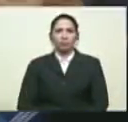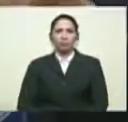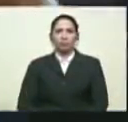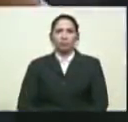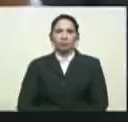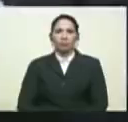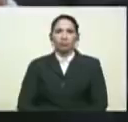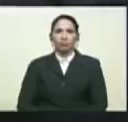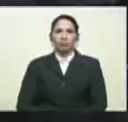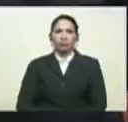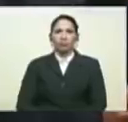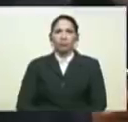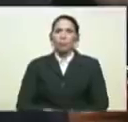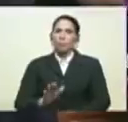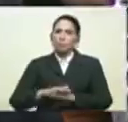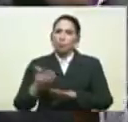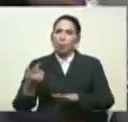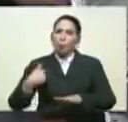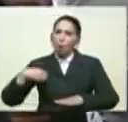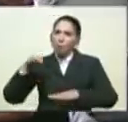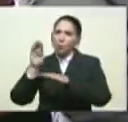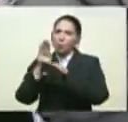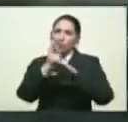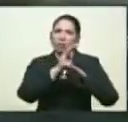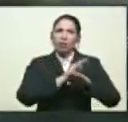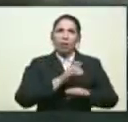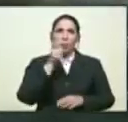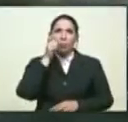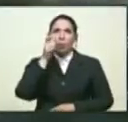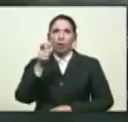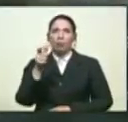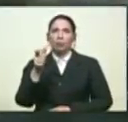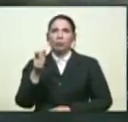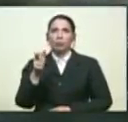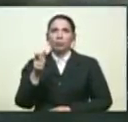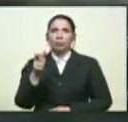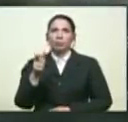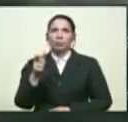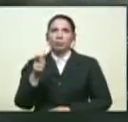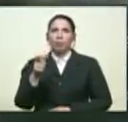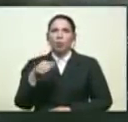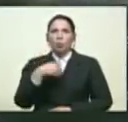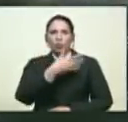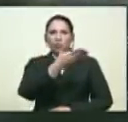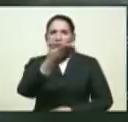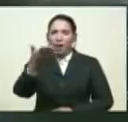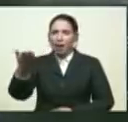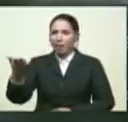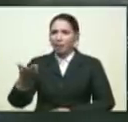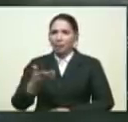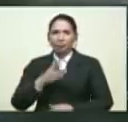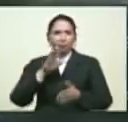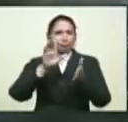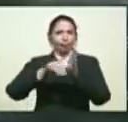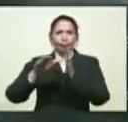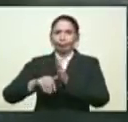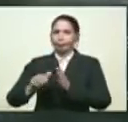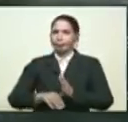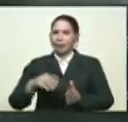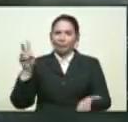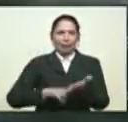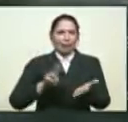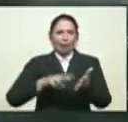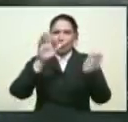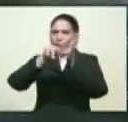porque protejo al pueblo y porque ustedes son los sinvergüenzas, los verdaderos